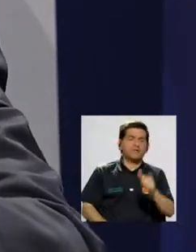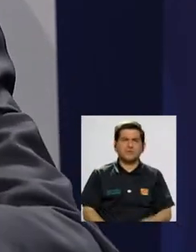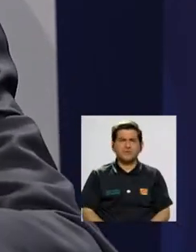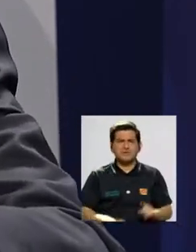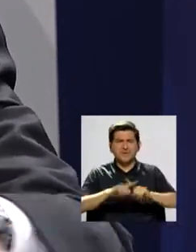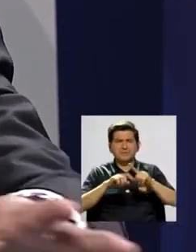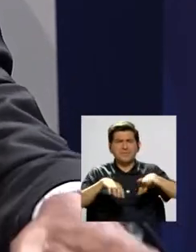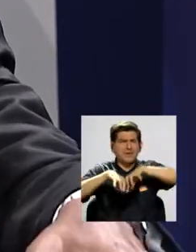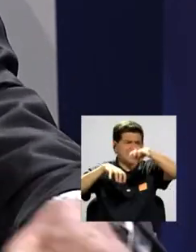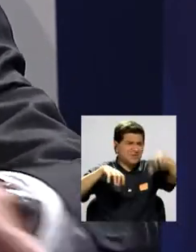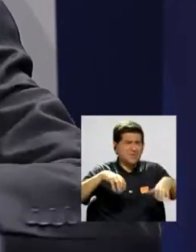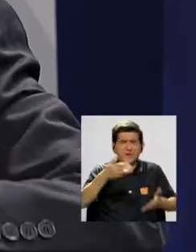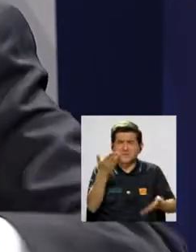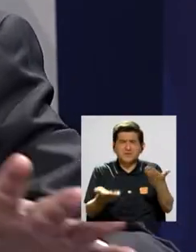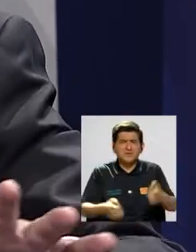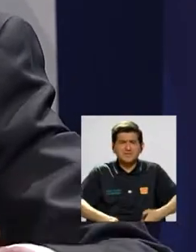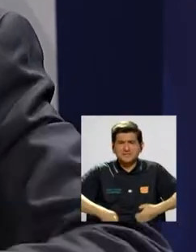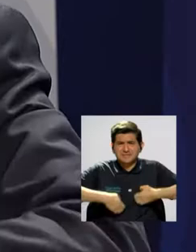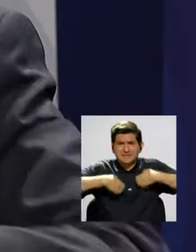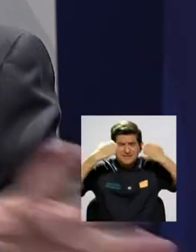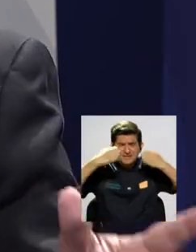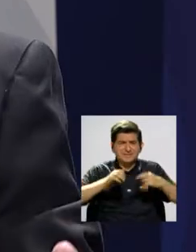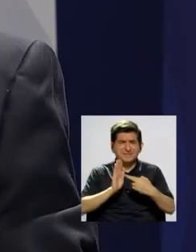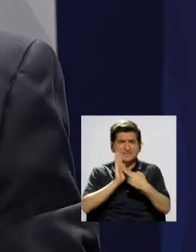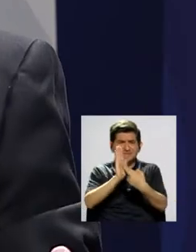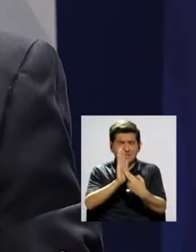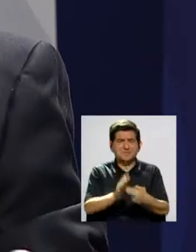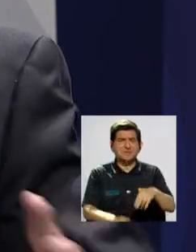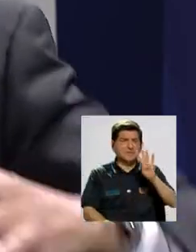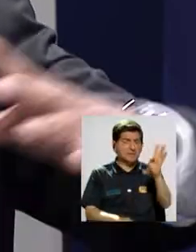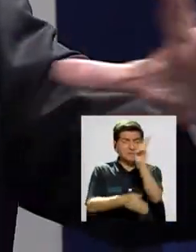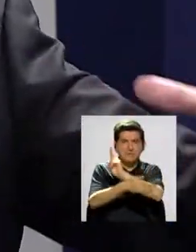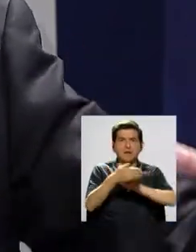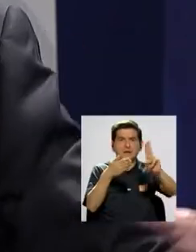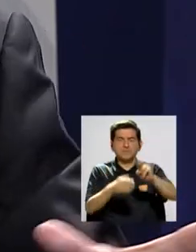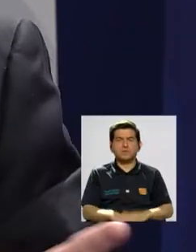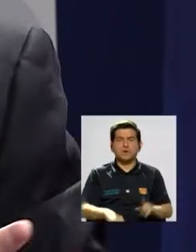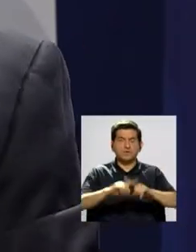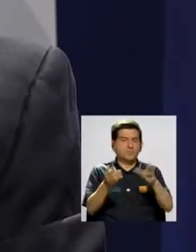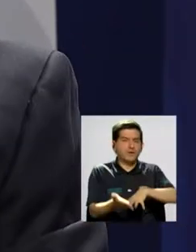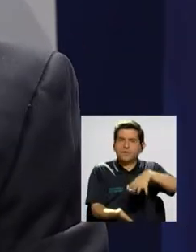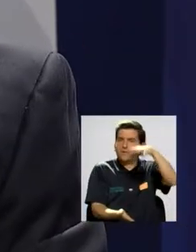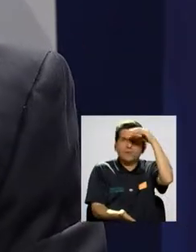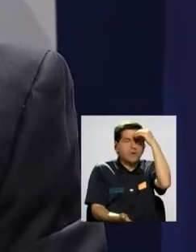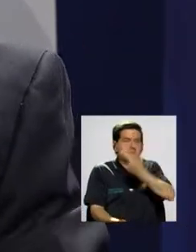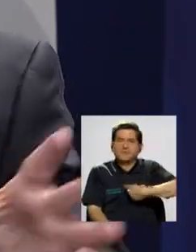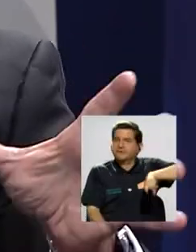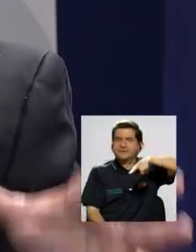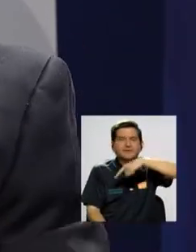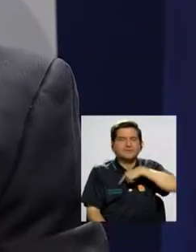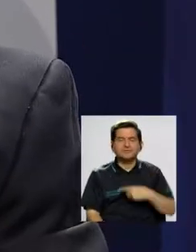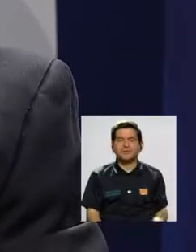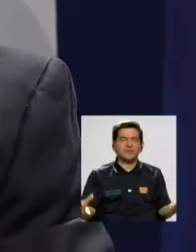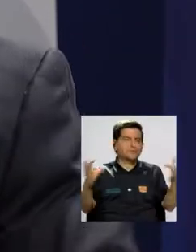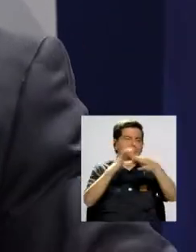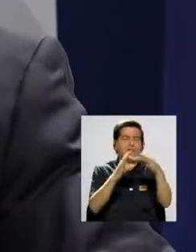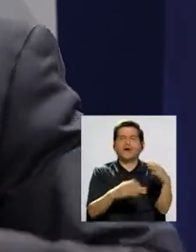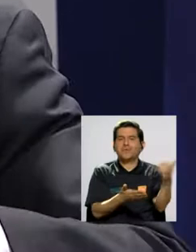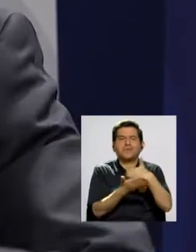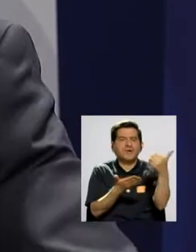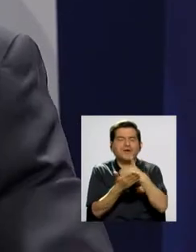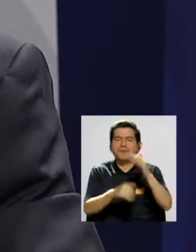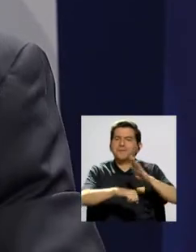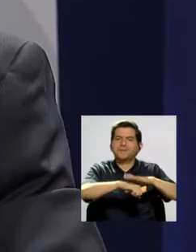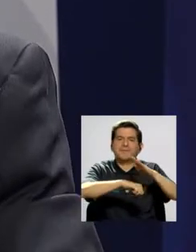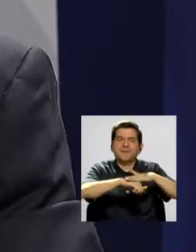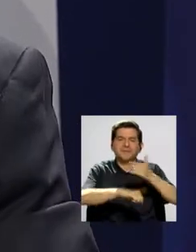y provincias donde existe prácticamente representación de las cuatro universidades y no hemos aprendido todavía a conjuntar esos recursos que nos